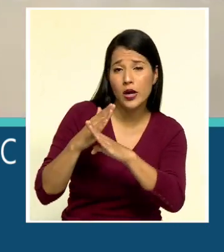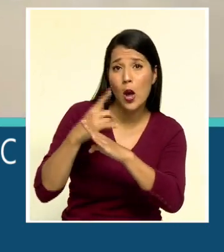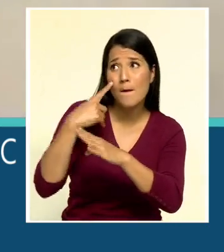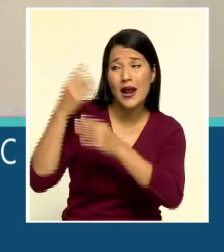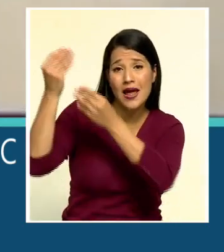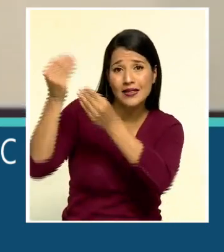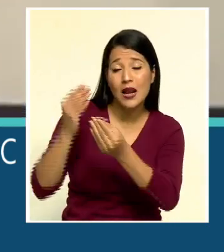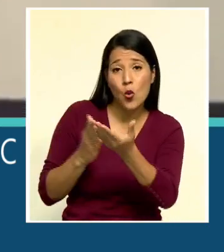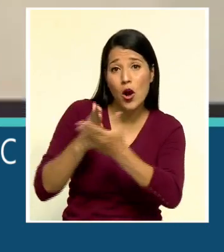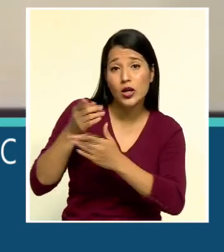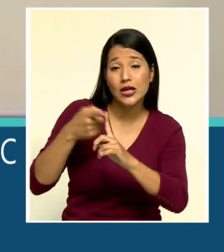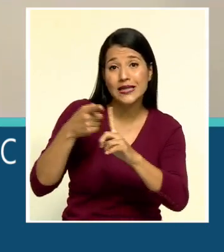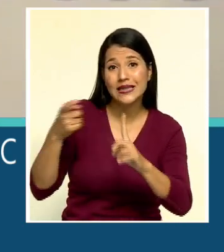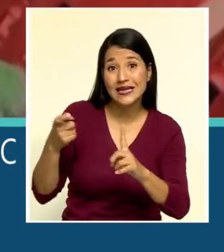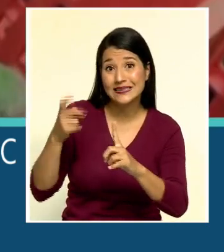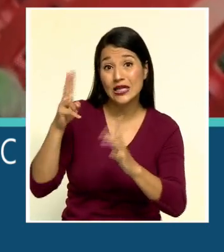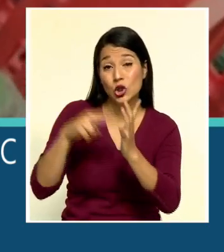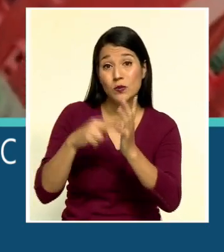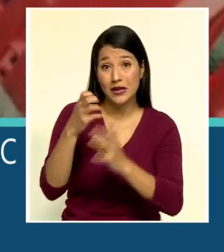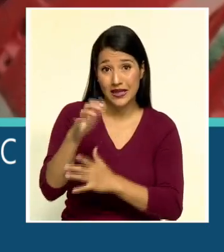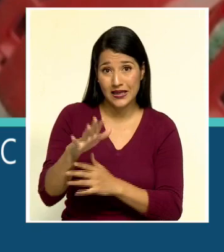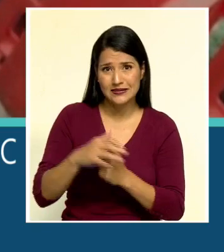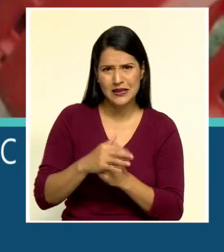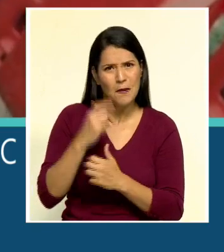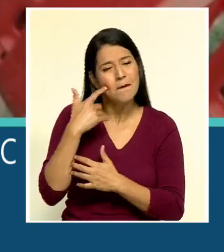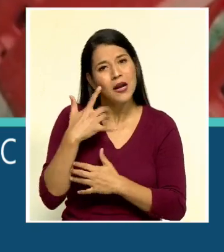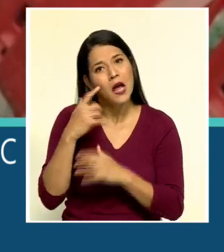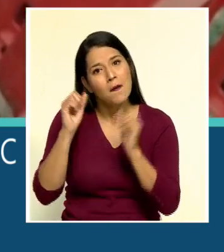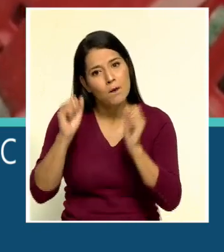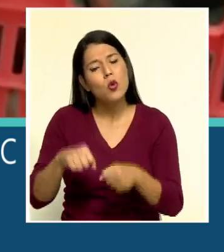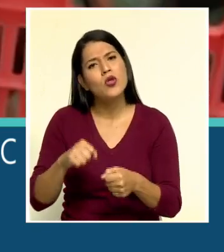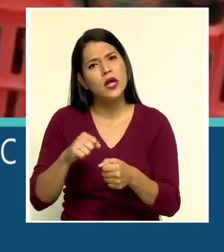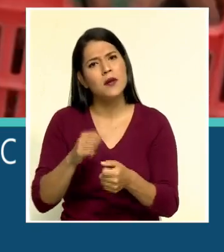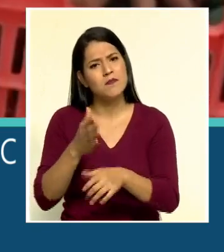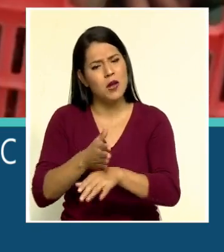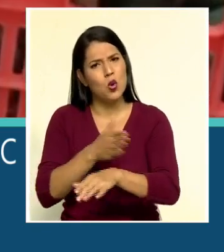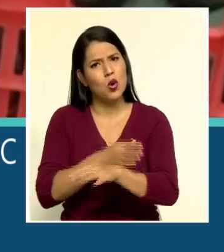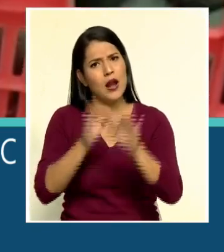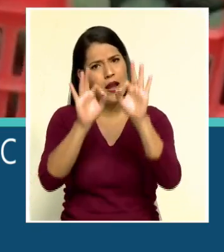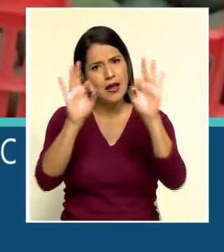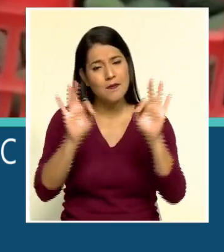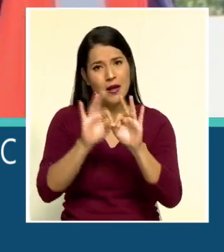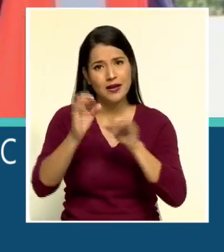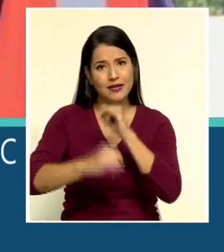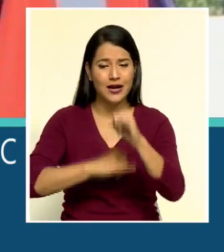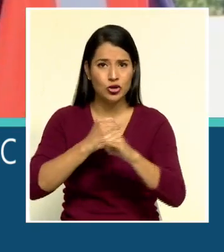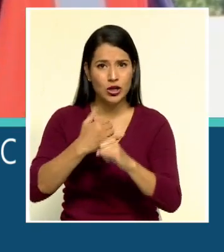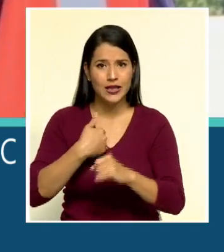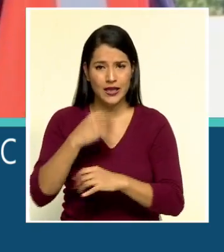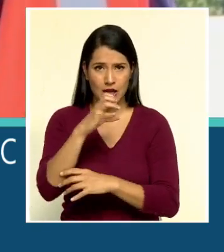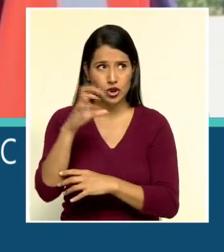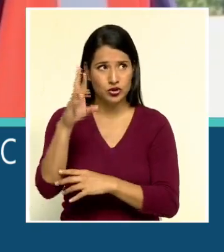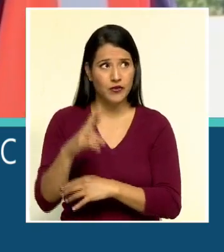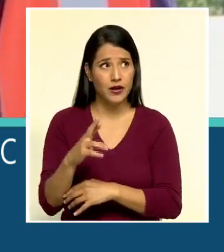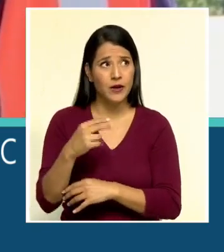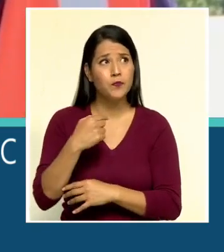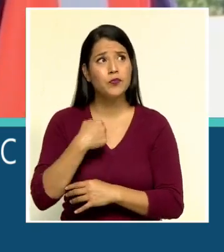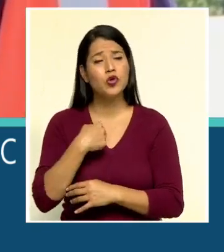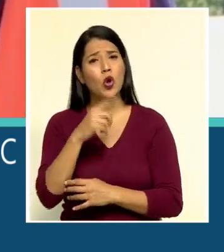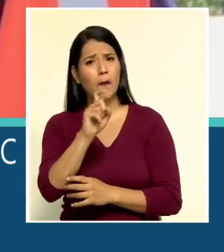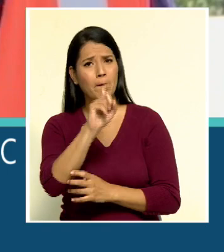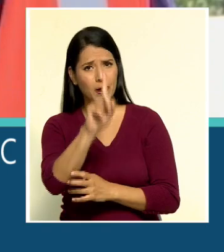de aguacates desde 2015, con el fin de limpiar la imagen internacional de Costa Rica. Yo más bien les pregunto,